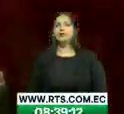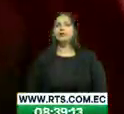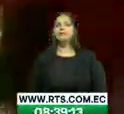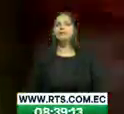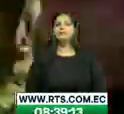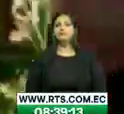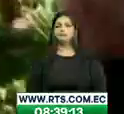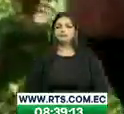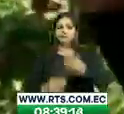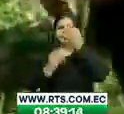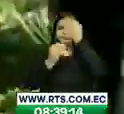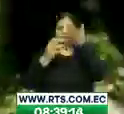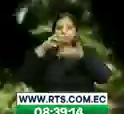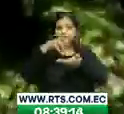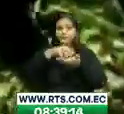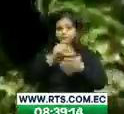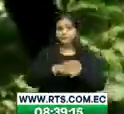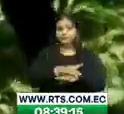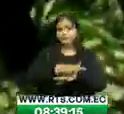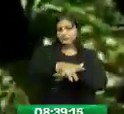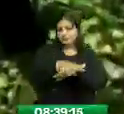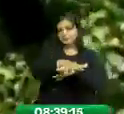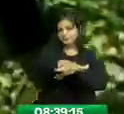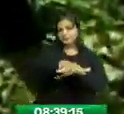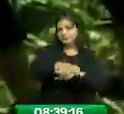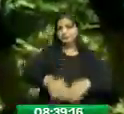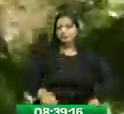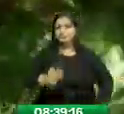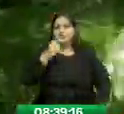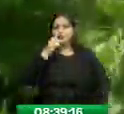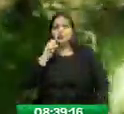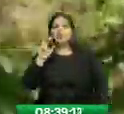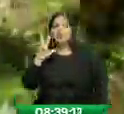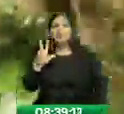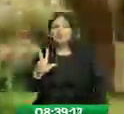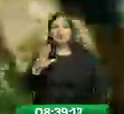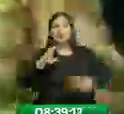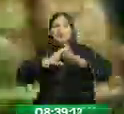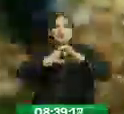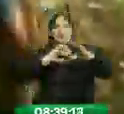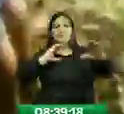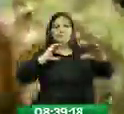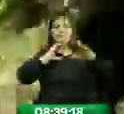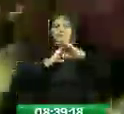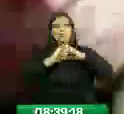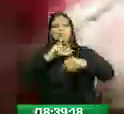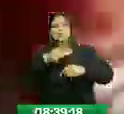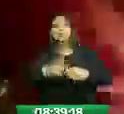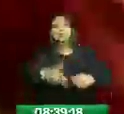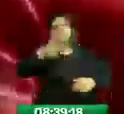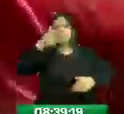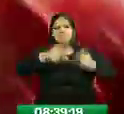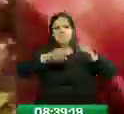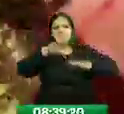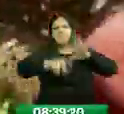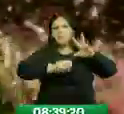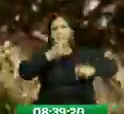No les importó internarse en la maleza, entre los lechuguines, en un intento desesperado por evadir la justicia.